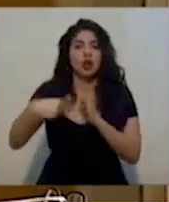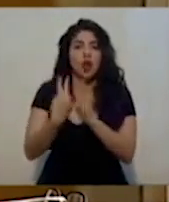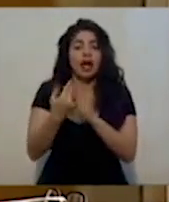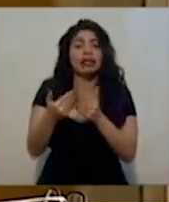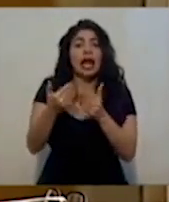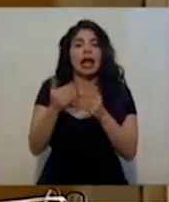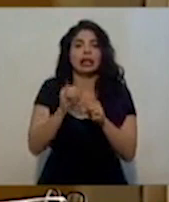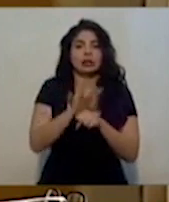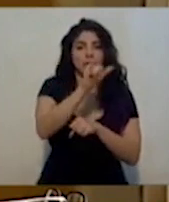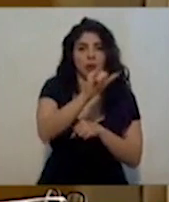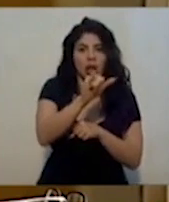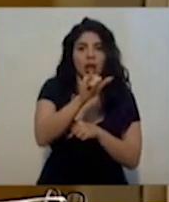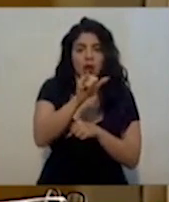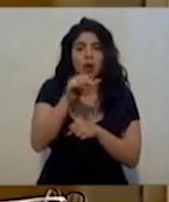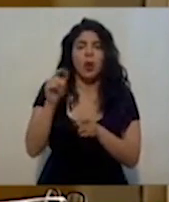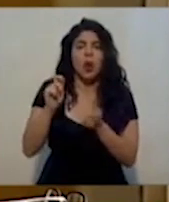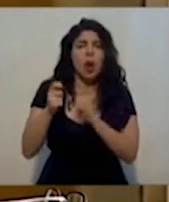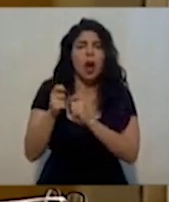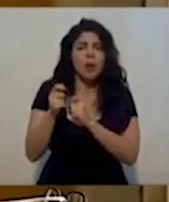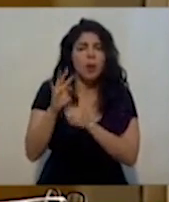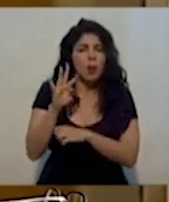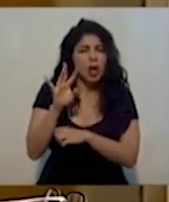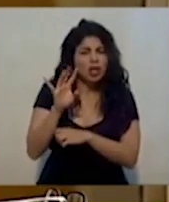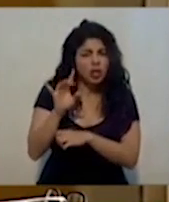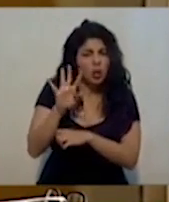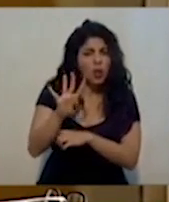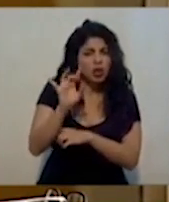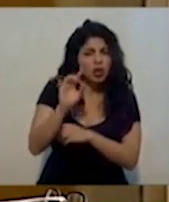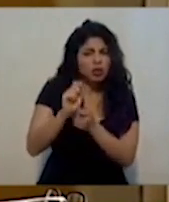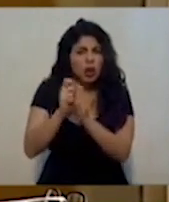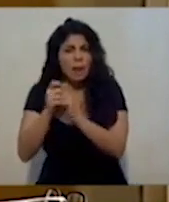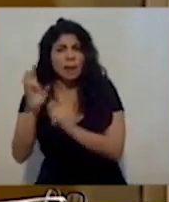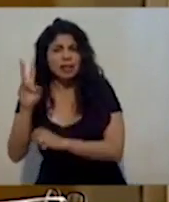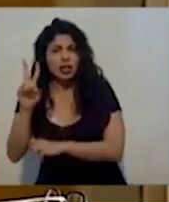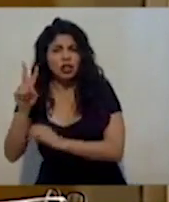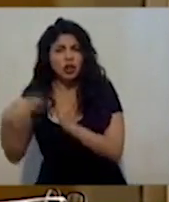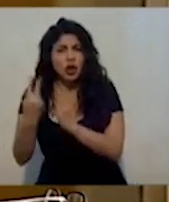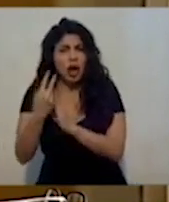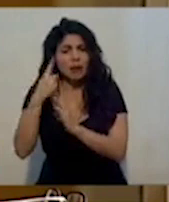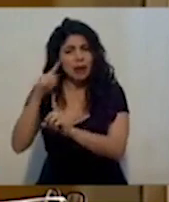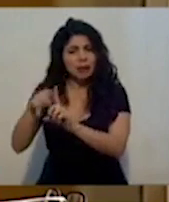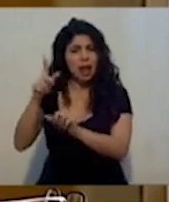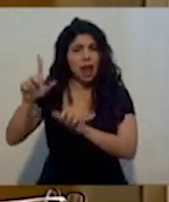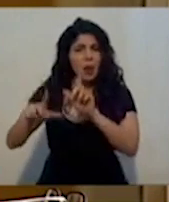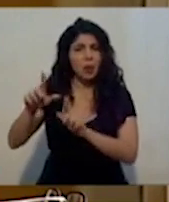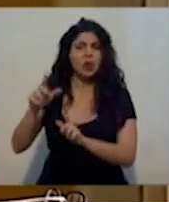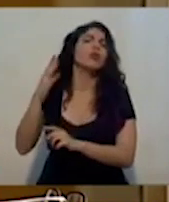vuelo y esta modificación de las 48 a las 72 horas para la prueba pcr